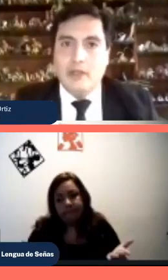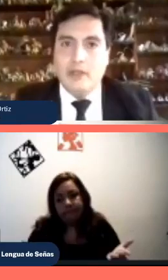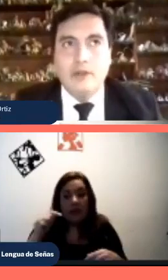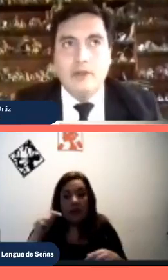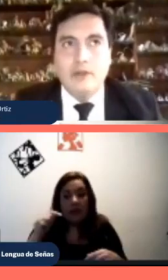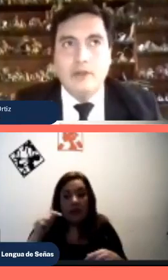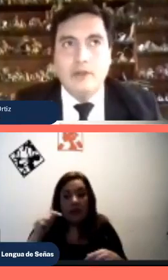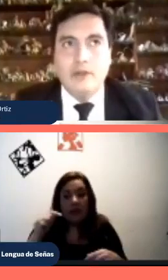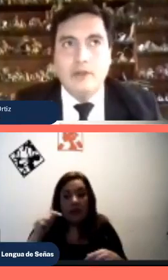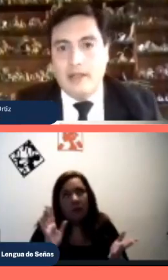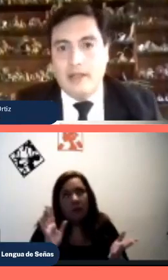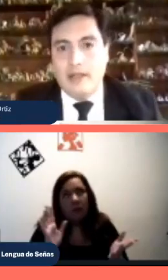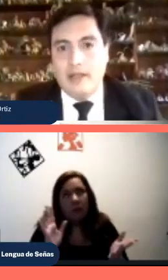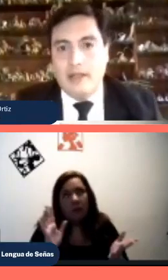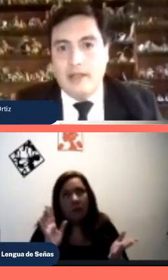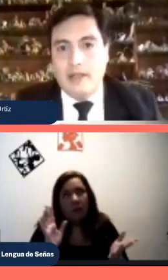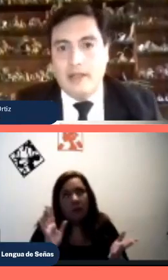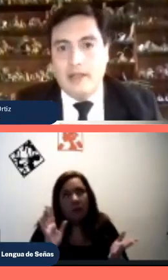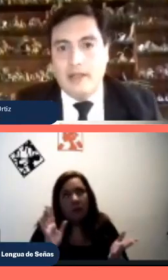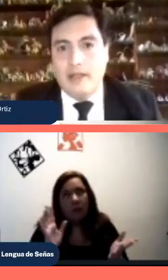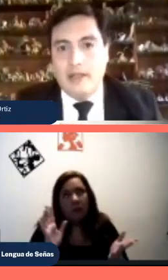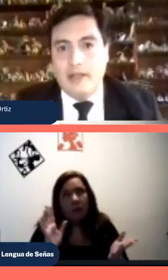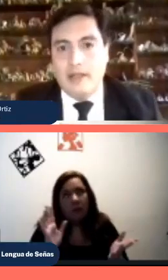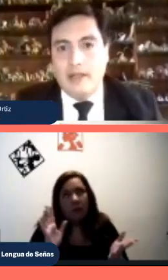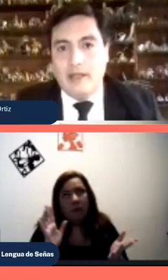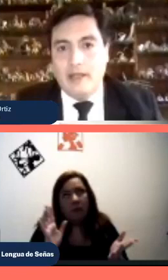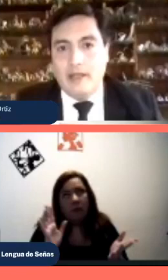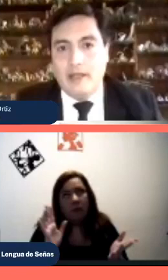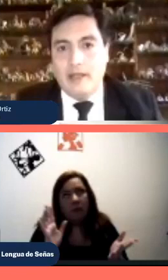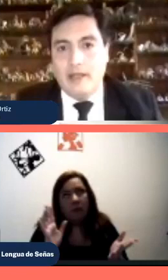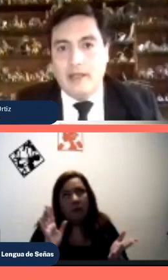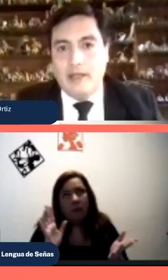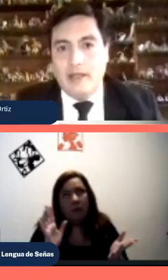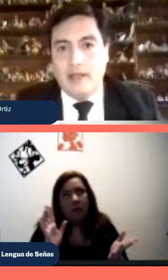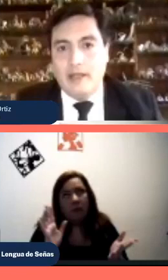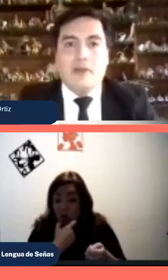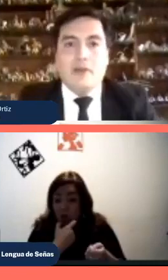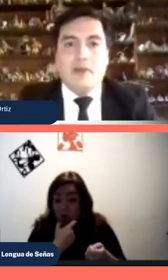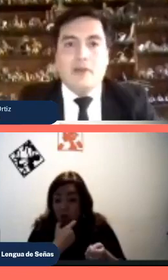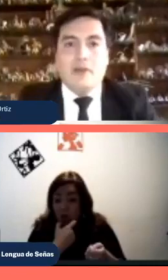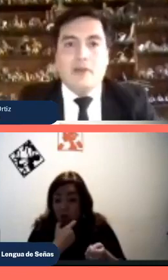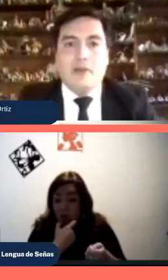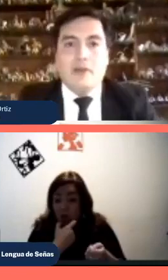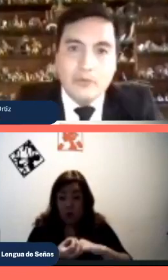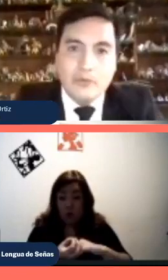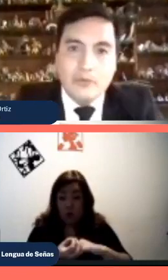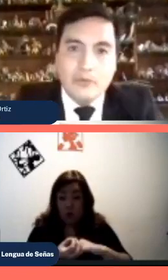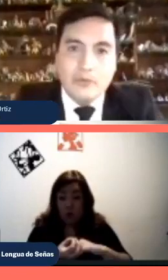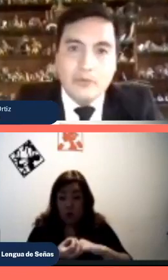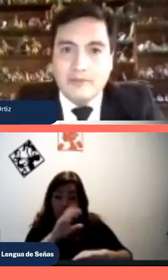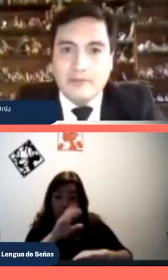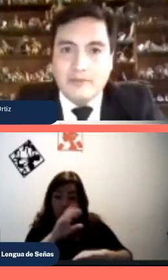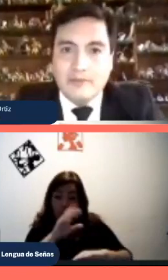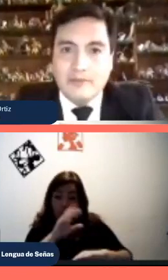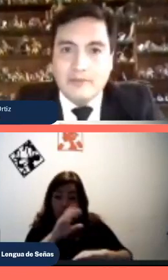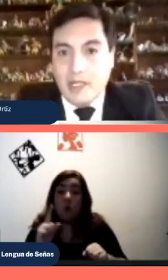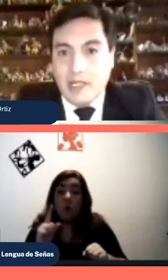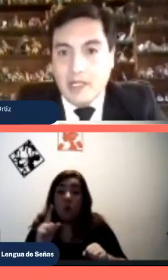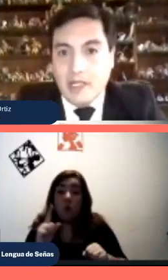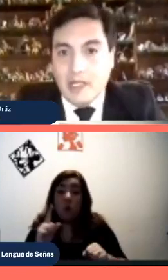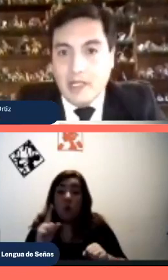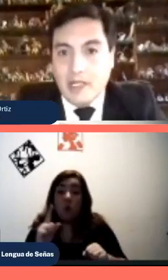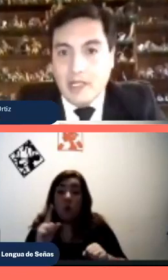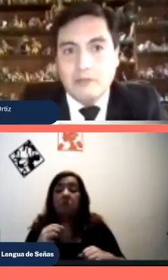un local en el que venden fósiles y venden gemas, lo habría comprado un turista alemán, que le